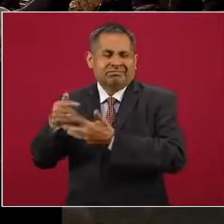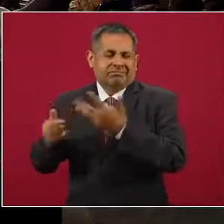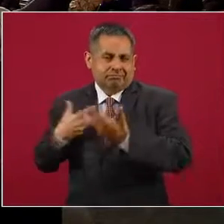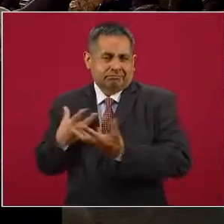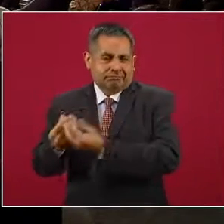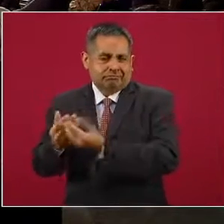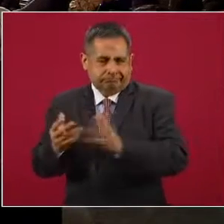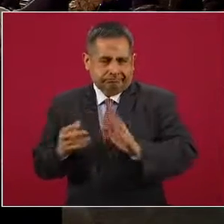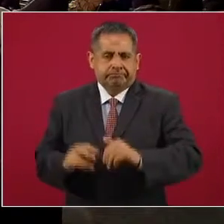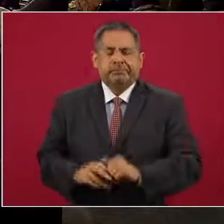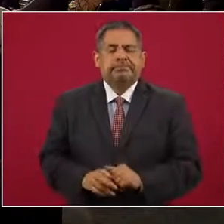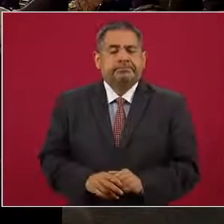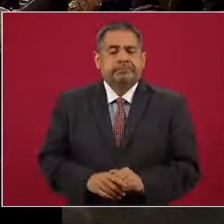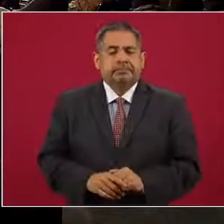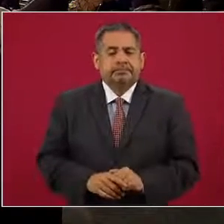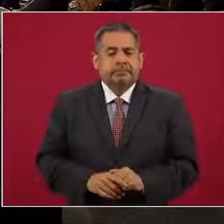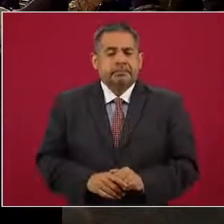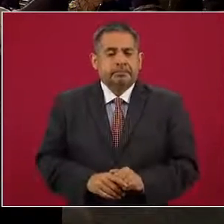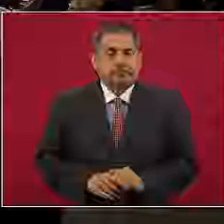Presidente,